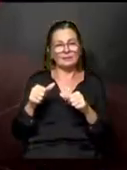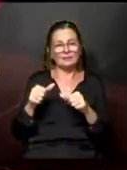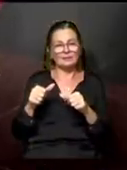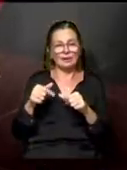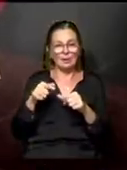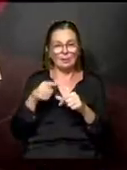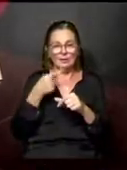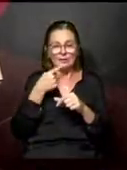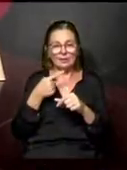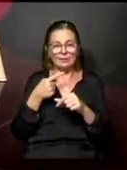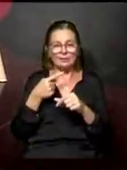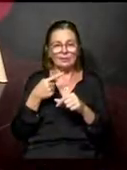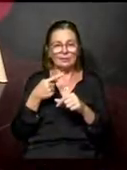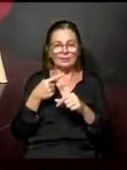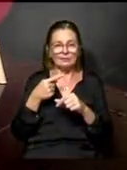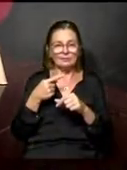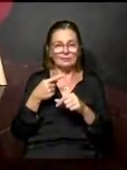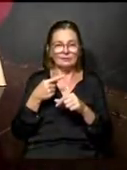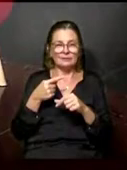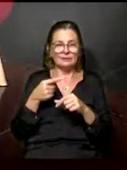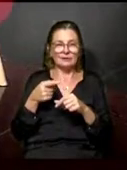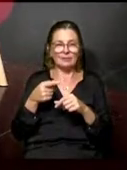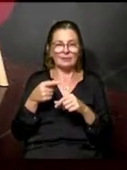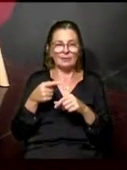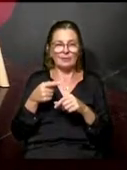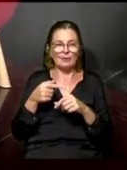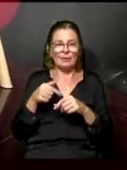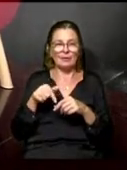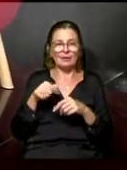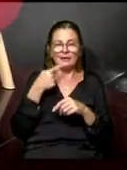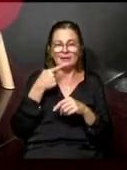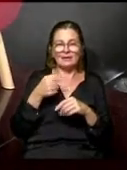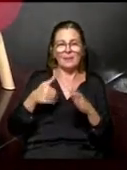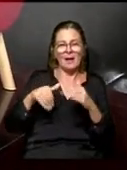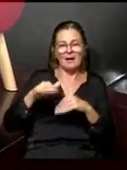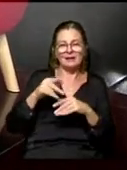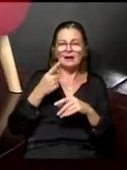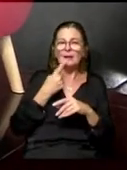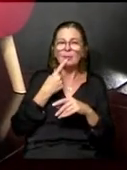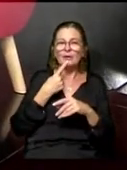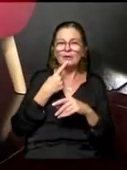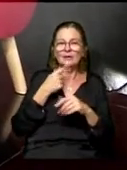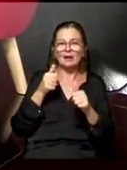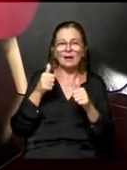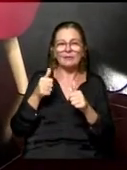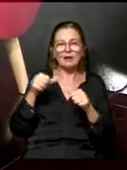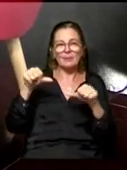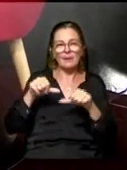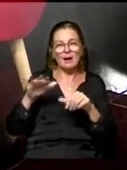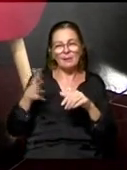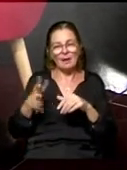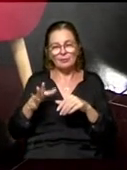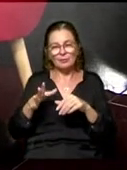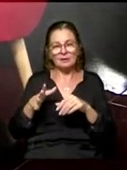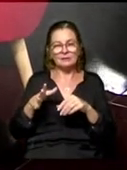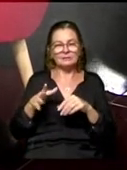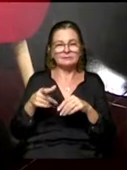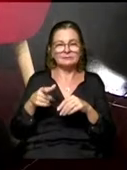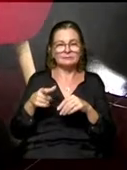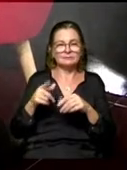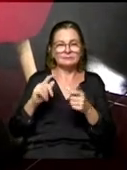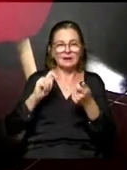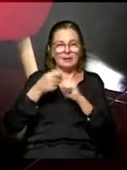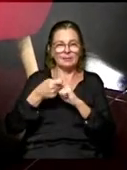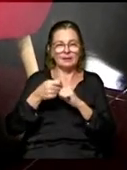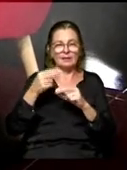como esto que es el afán refundacional que ha tenido el Mides, ¿no? Más allá de que las políticas estuvieran bien, mal, más o menos, ha cambiado el